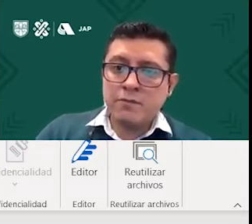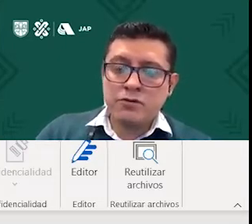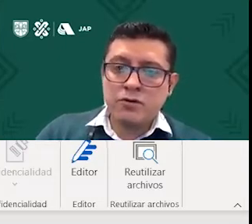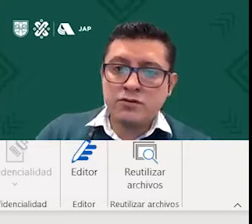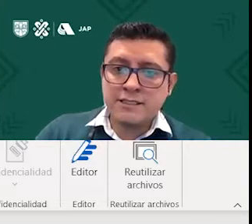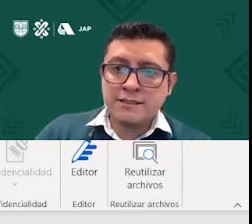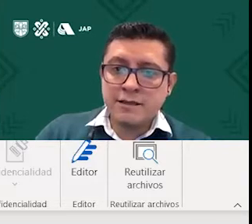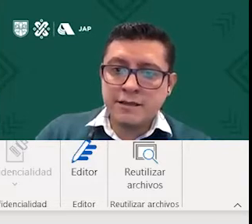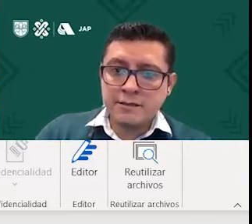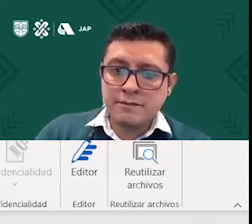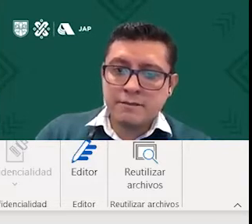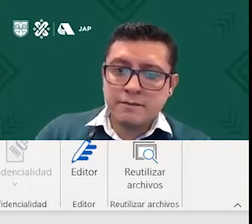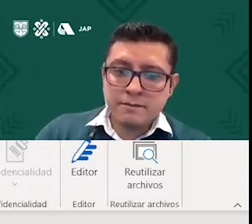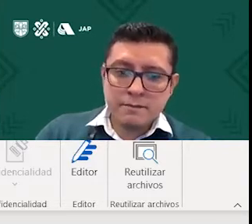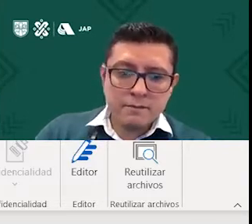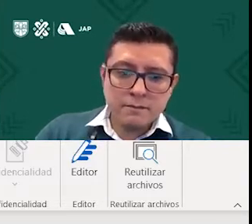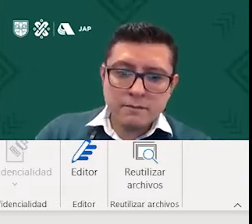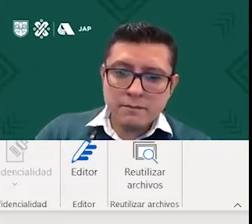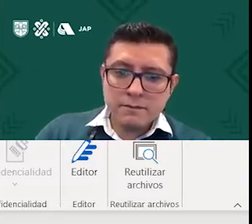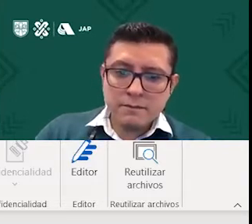de estar firmada por todos los asistentes